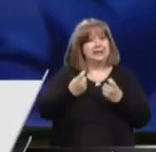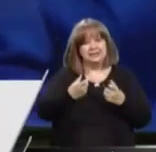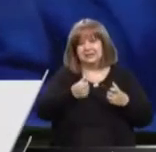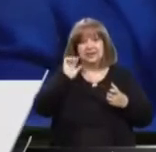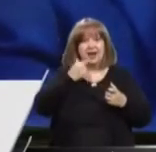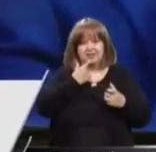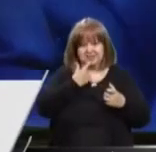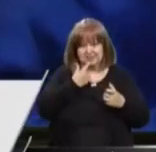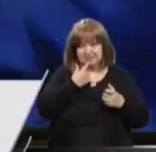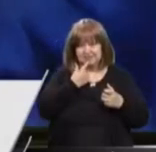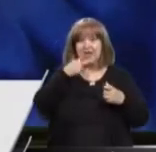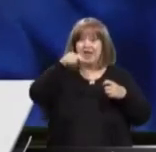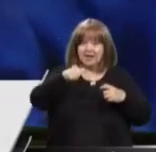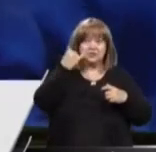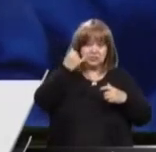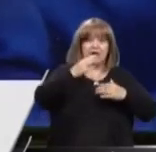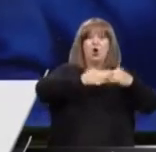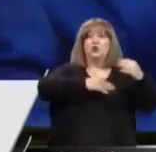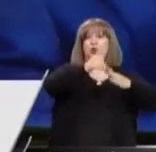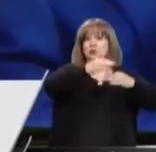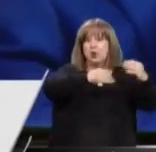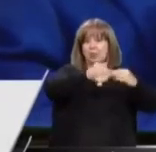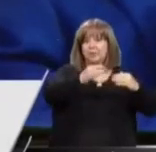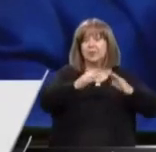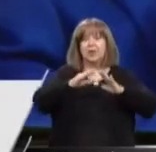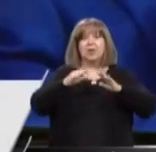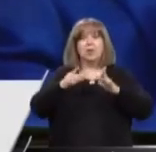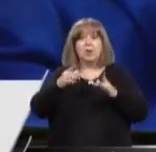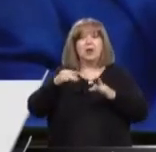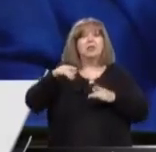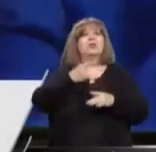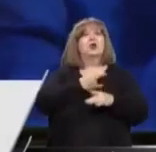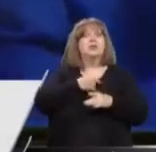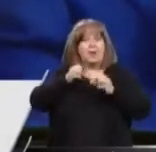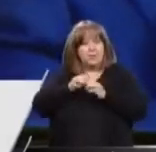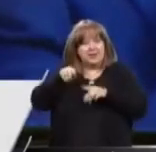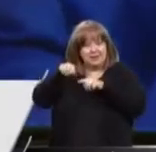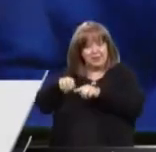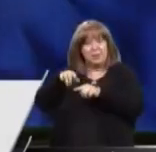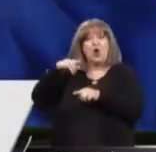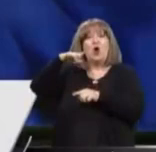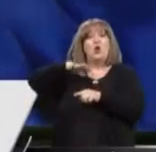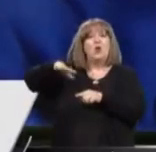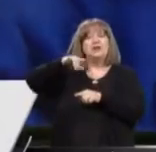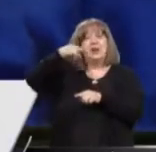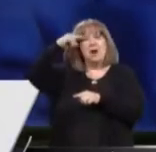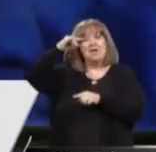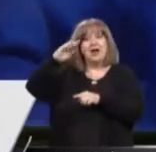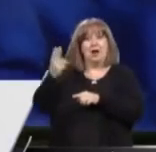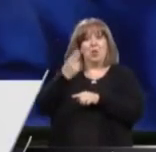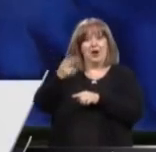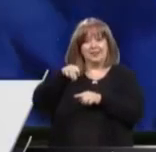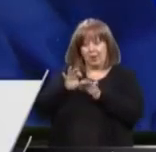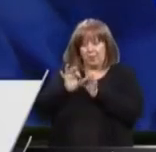autoabastecimiento. Claro. Y es eso lo que está en construcción. Si eso se logra, el gasoducto saldría de Vaca Muerta en Neuquén y conectaría con varias provincias y Buenos Aires, que